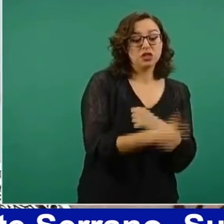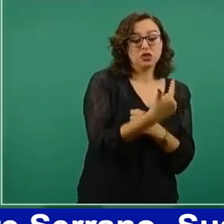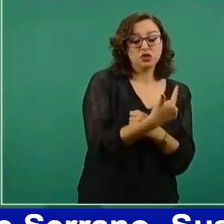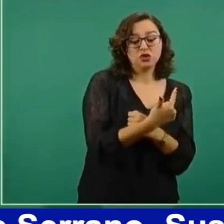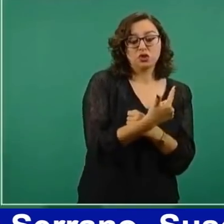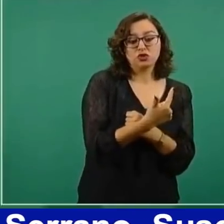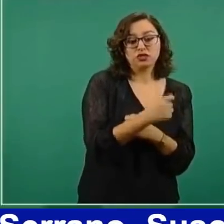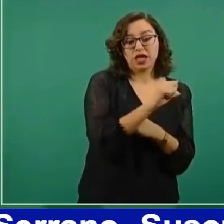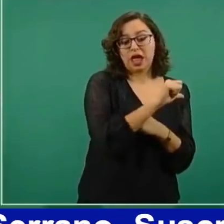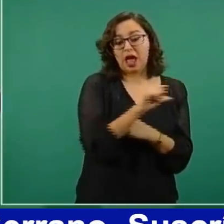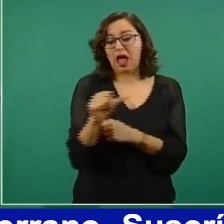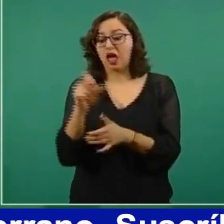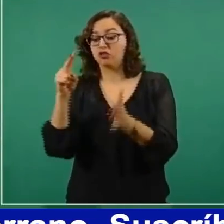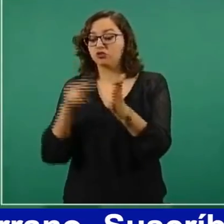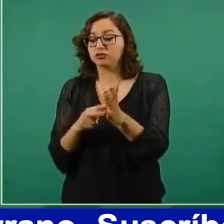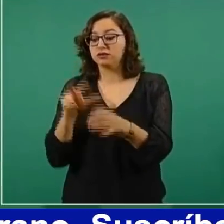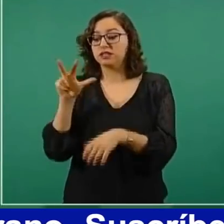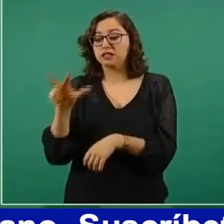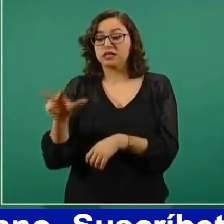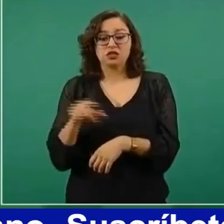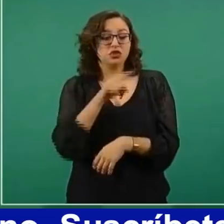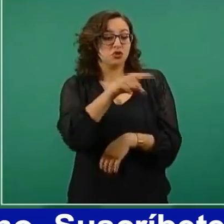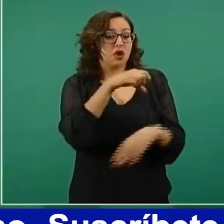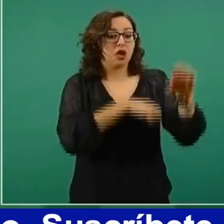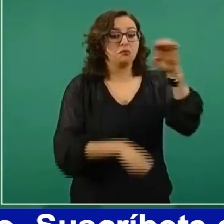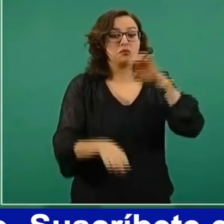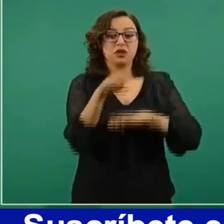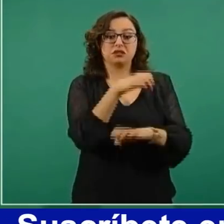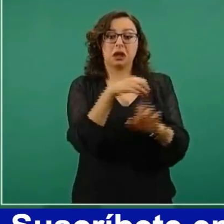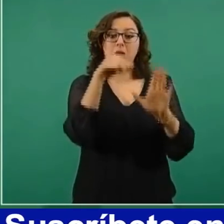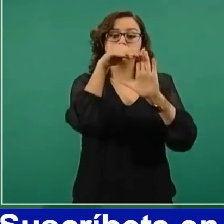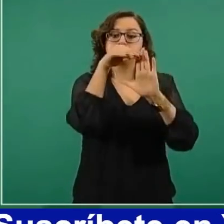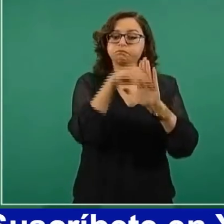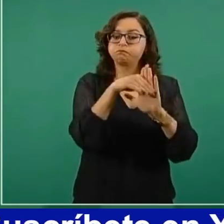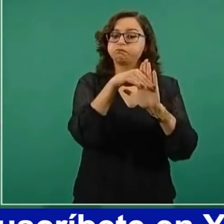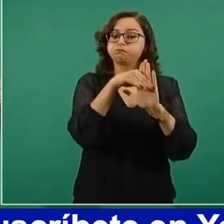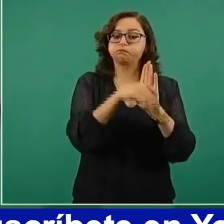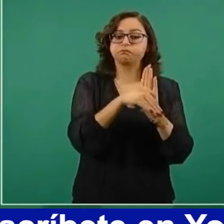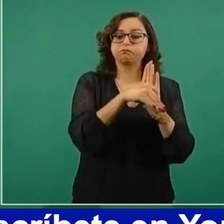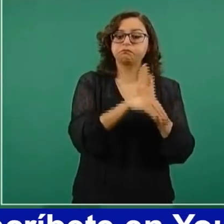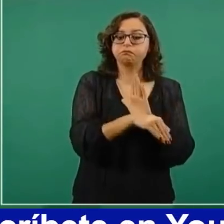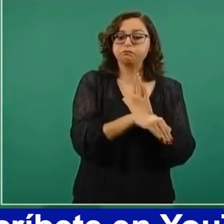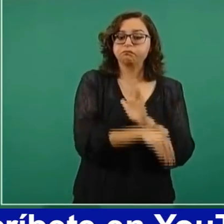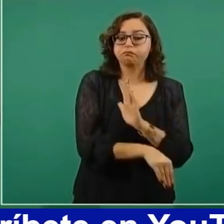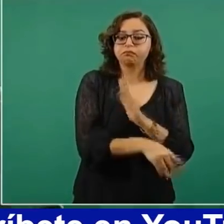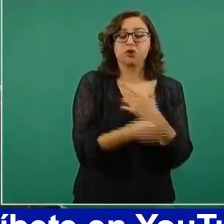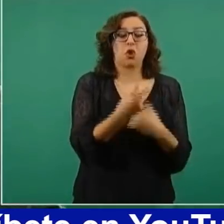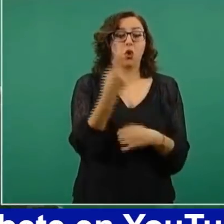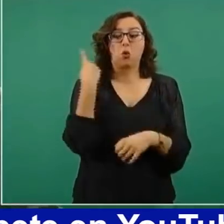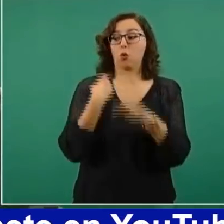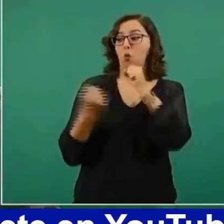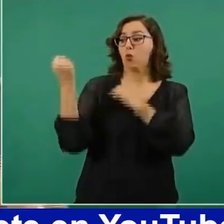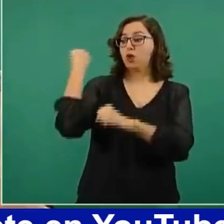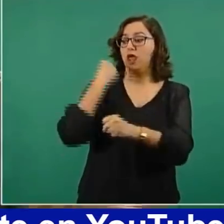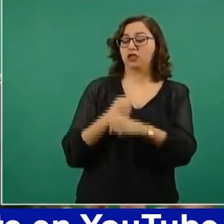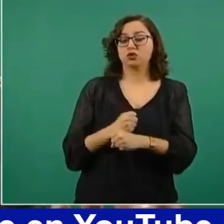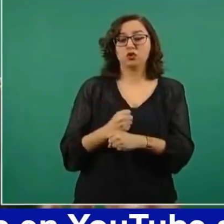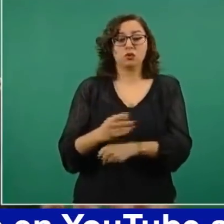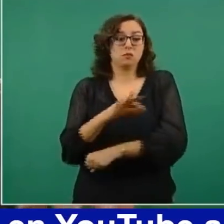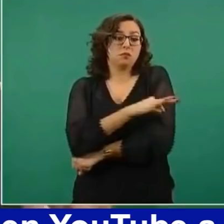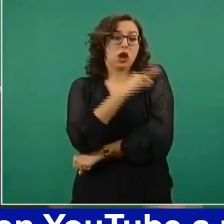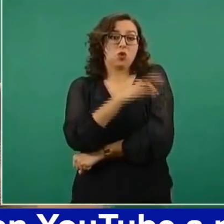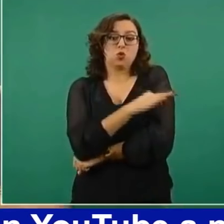de Birmex en forma práctica y hasta el año pasado Birmex producía ya solo una vacuna que ya